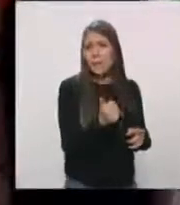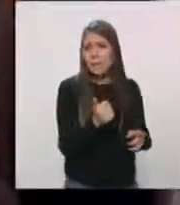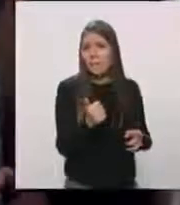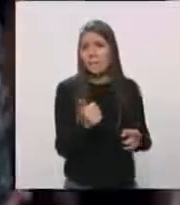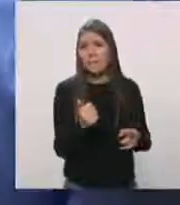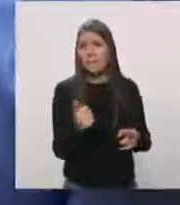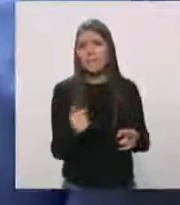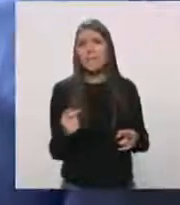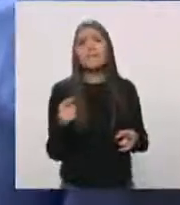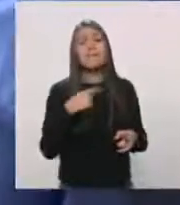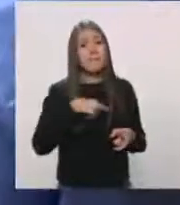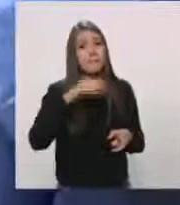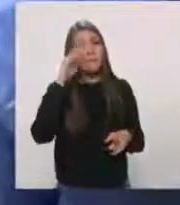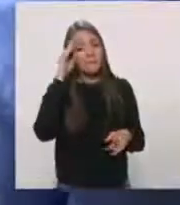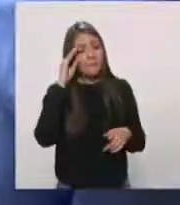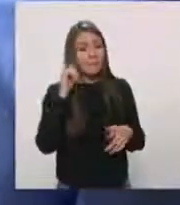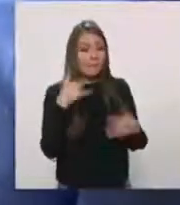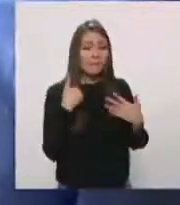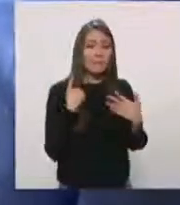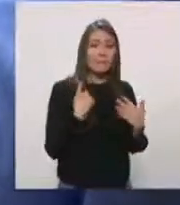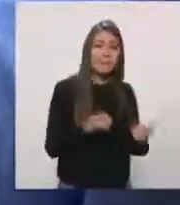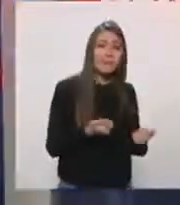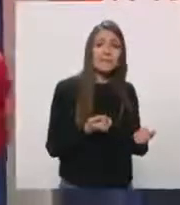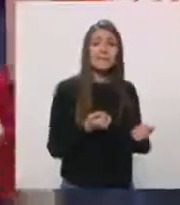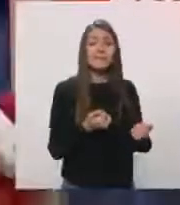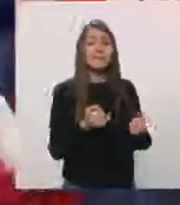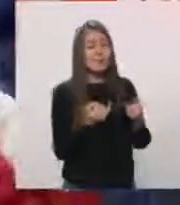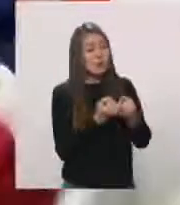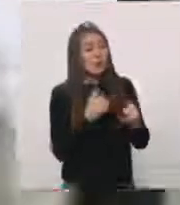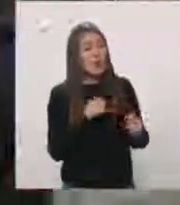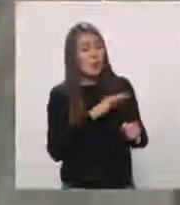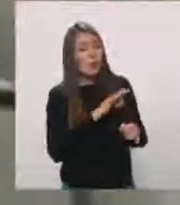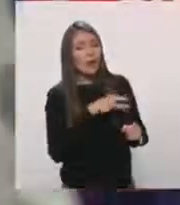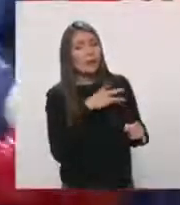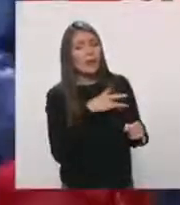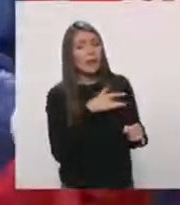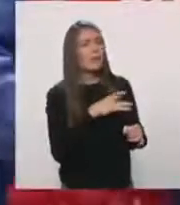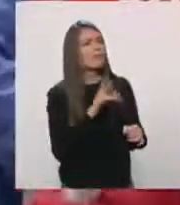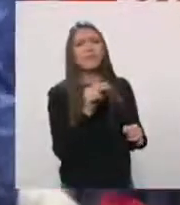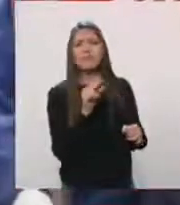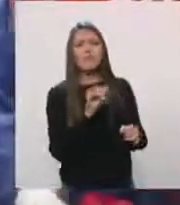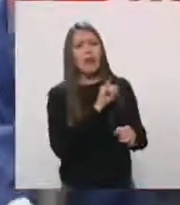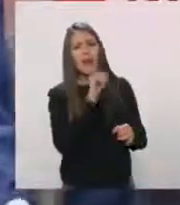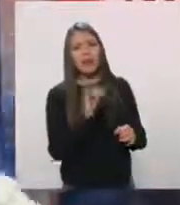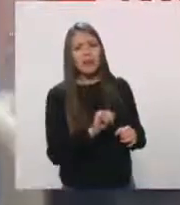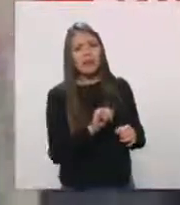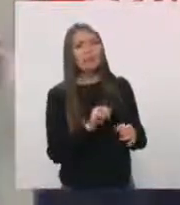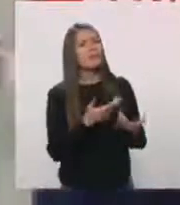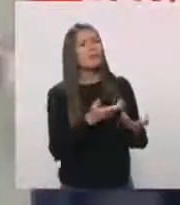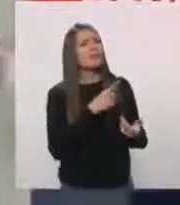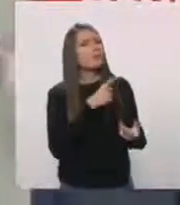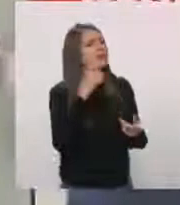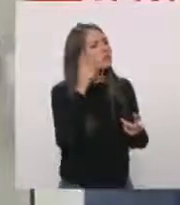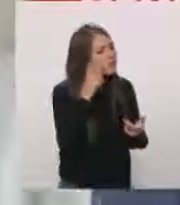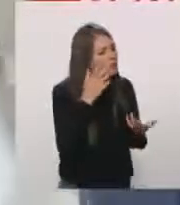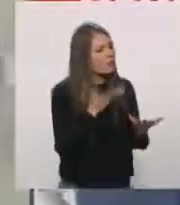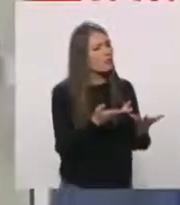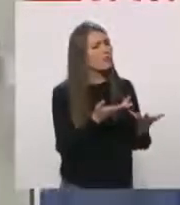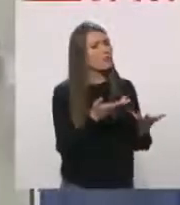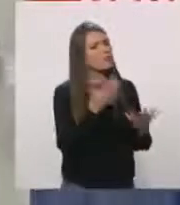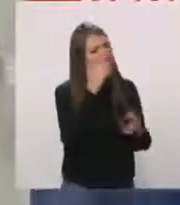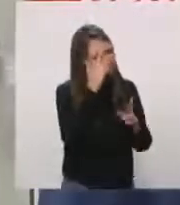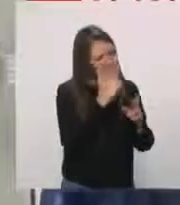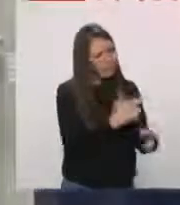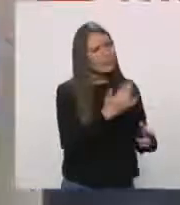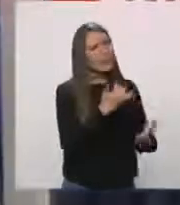que entendemos y podemos acercarnos a su dolor, pero nunca estaremos ahí. Entonces, escuchar, respetar, ofrecer ayuda